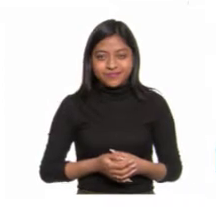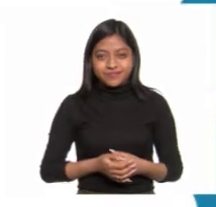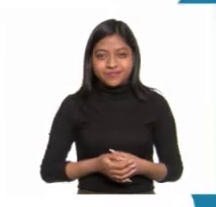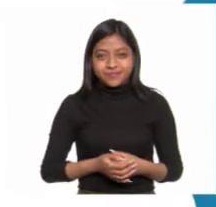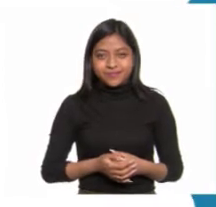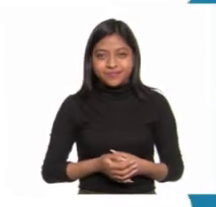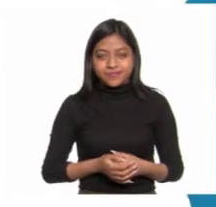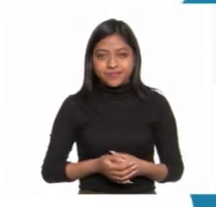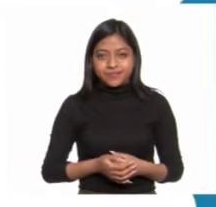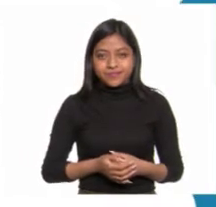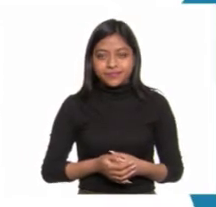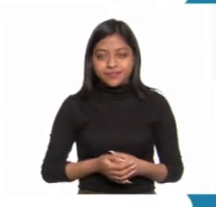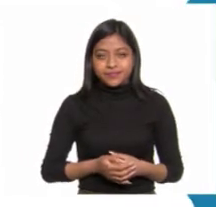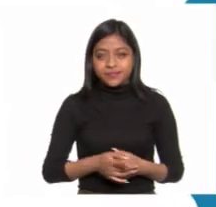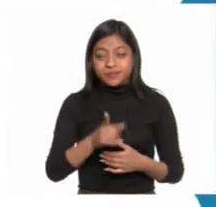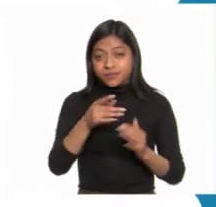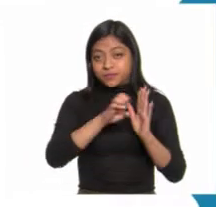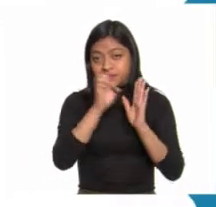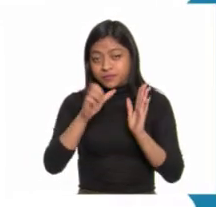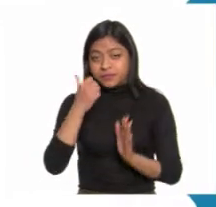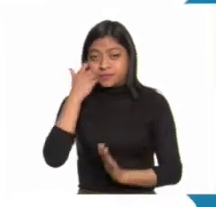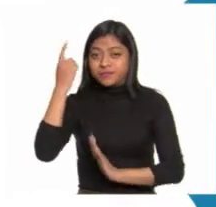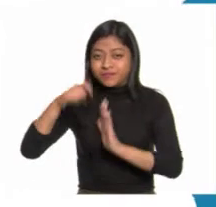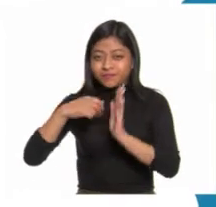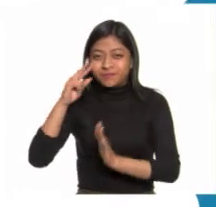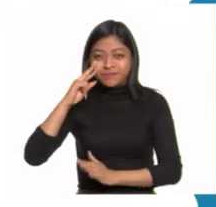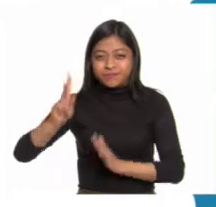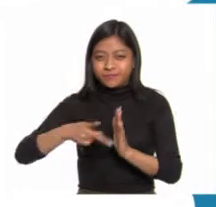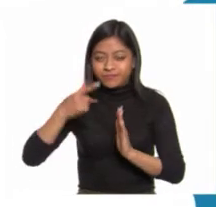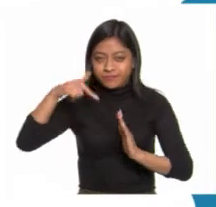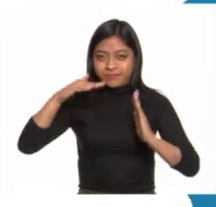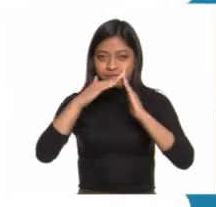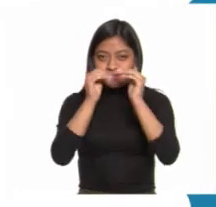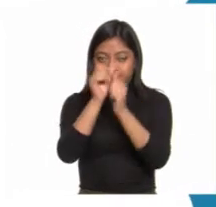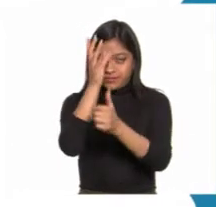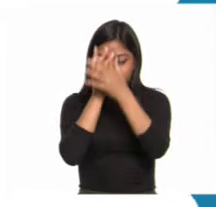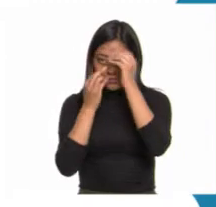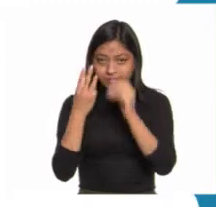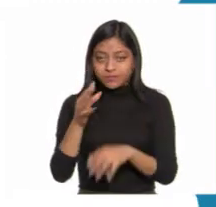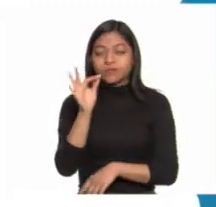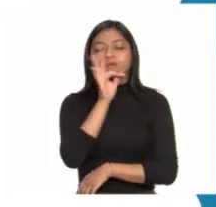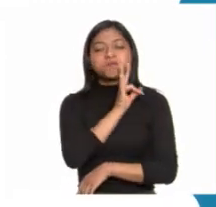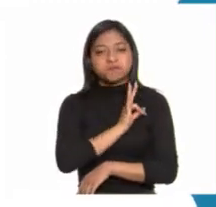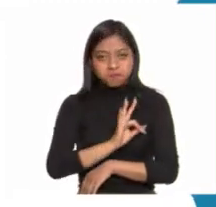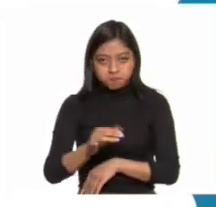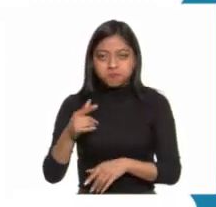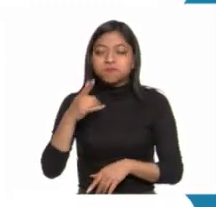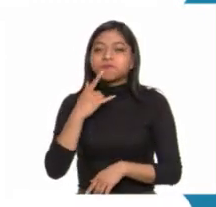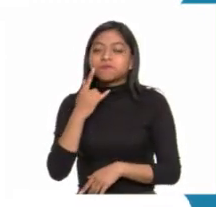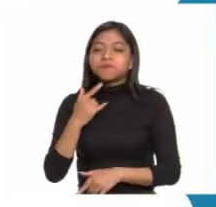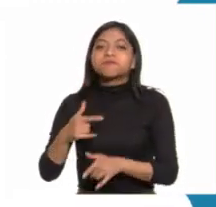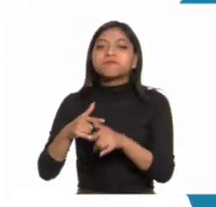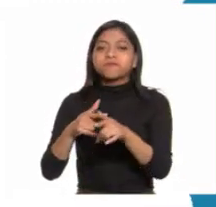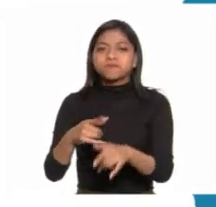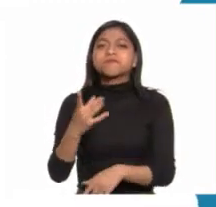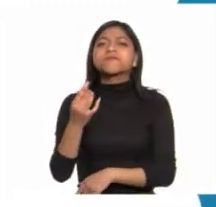conalitech.sep.gob.mx. Si quieres volver a ver los programas de Aprende en Casa, los puedes encontrar en la siguiente liga: